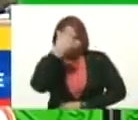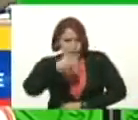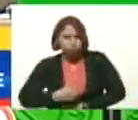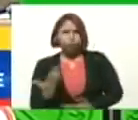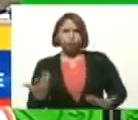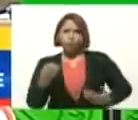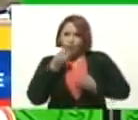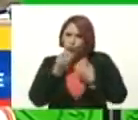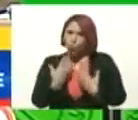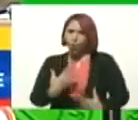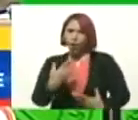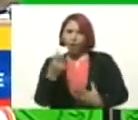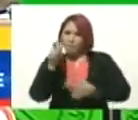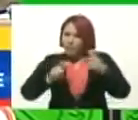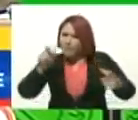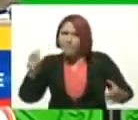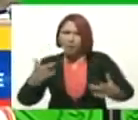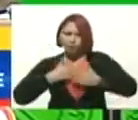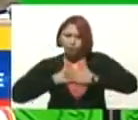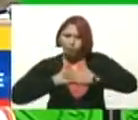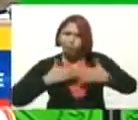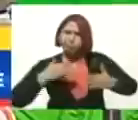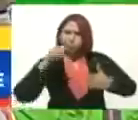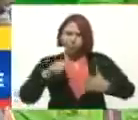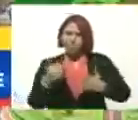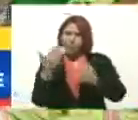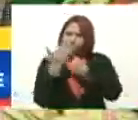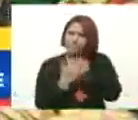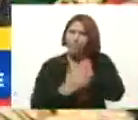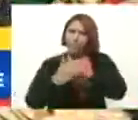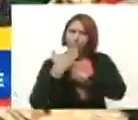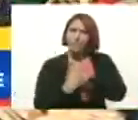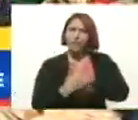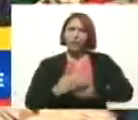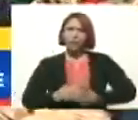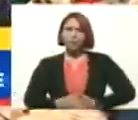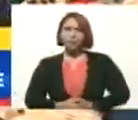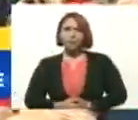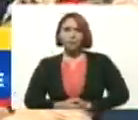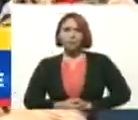buena gente, solidario, acogedor.